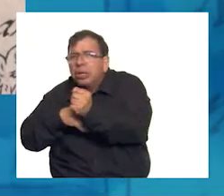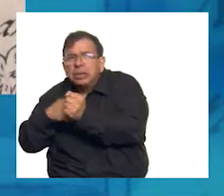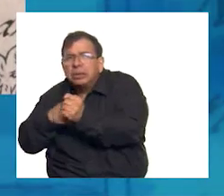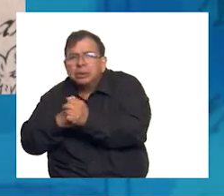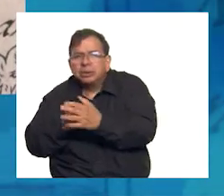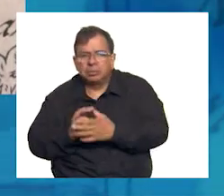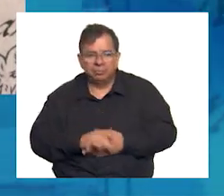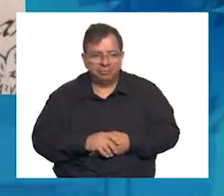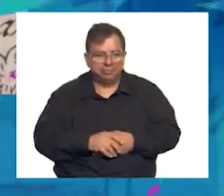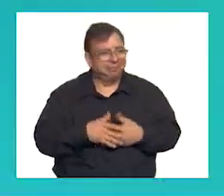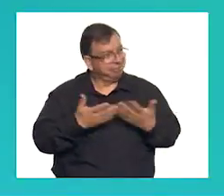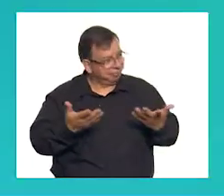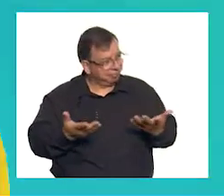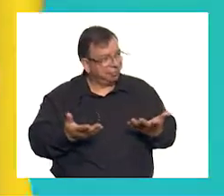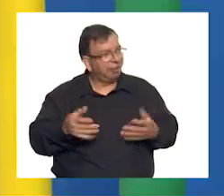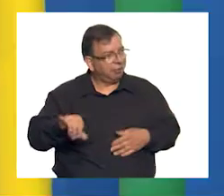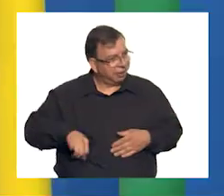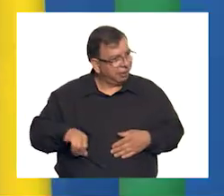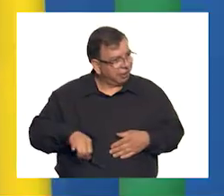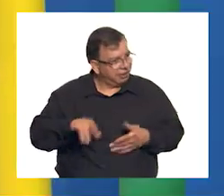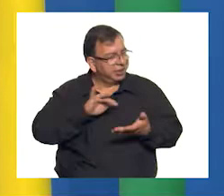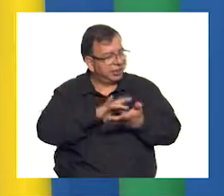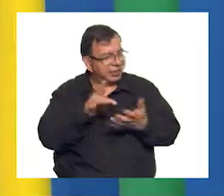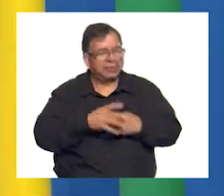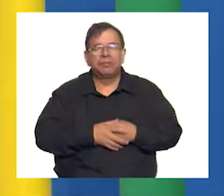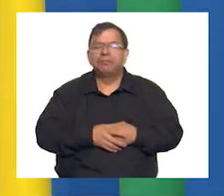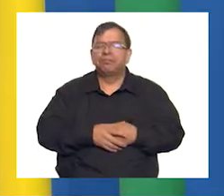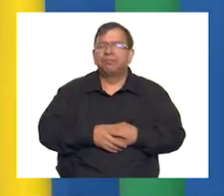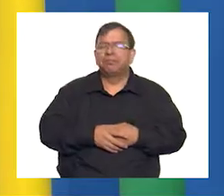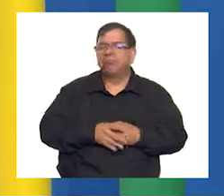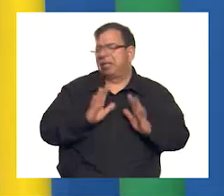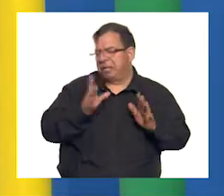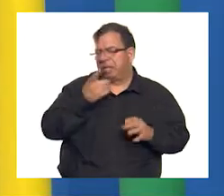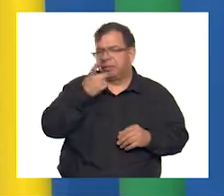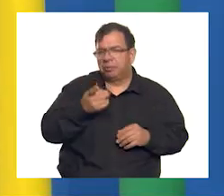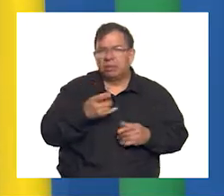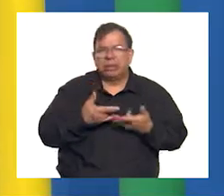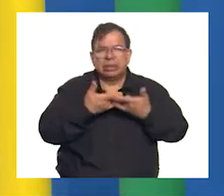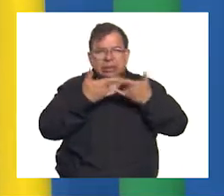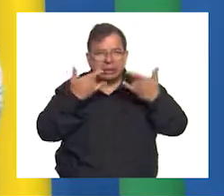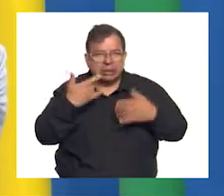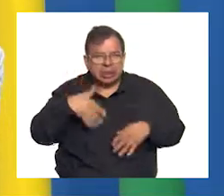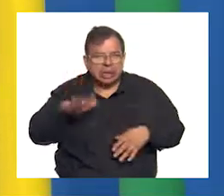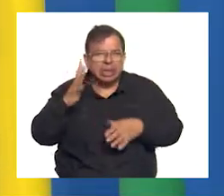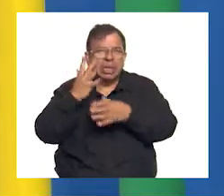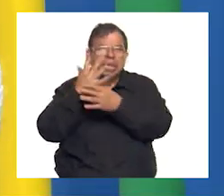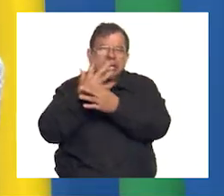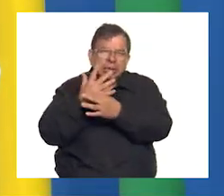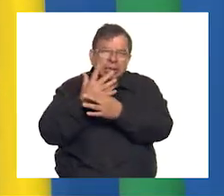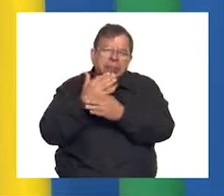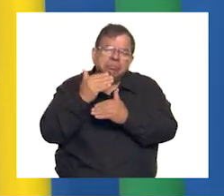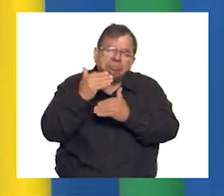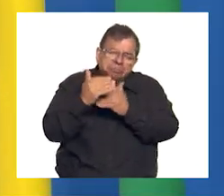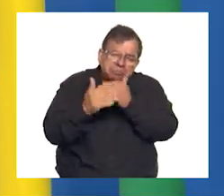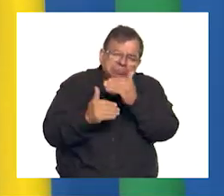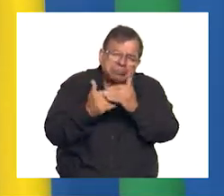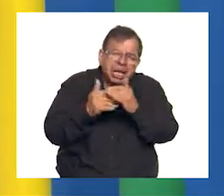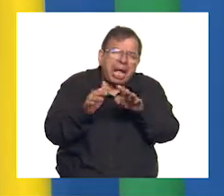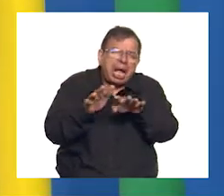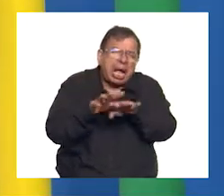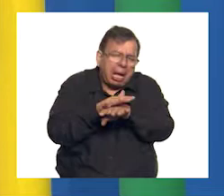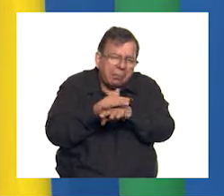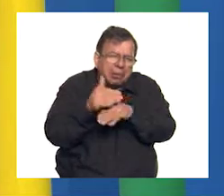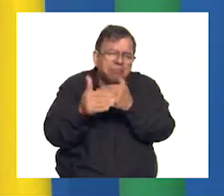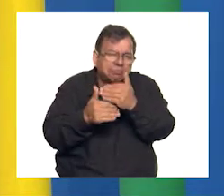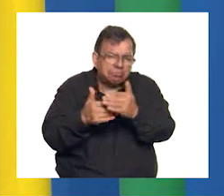qué interesante! Gracias, Jenny. Ahora, como ya mencionamos, las leyendas muchas veces van cambiando a lo largo del tiempo,